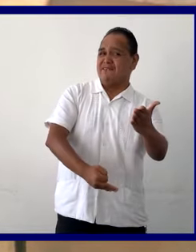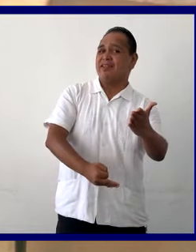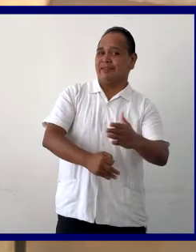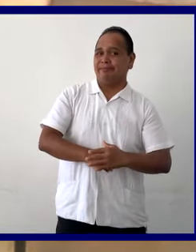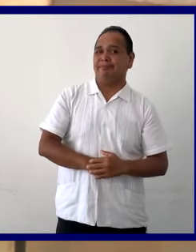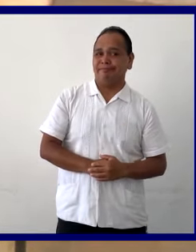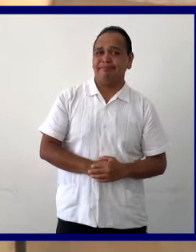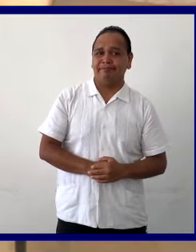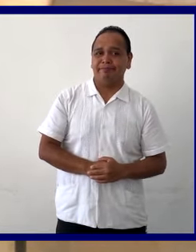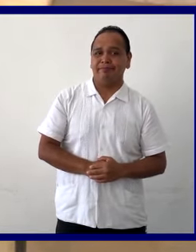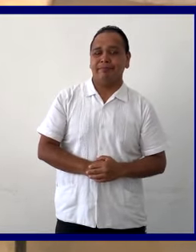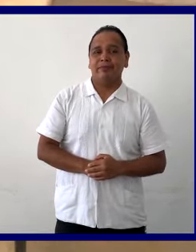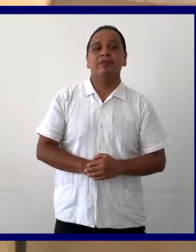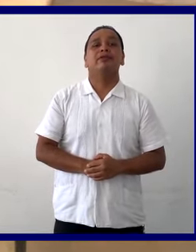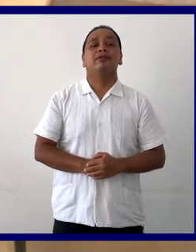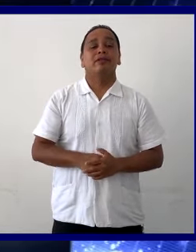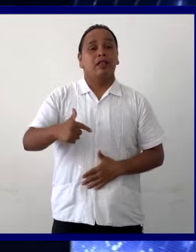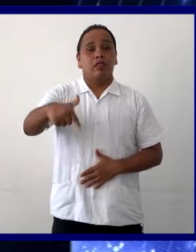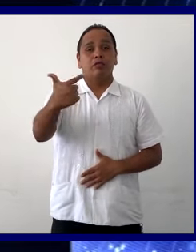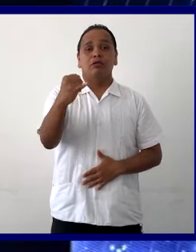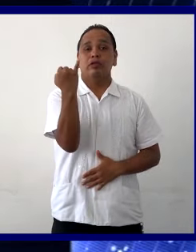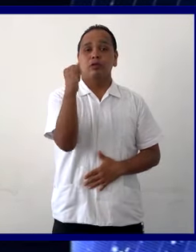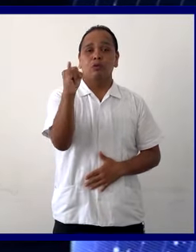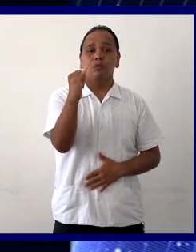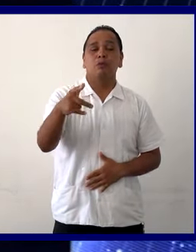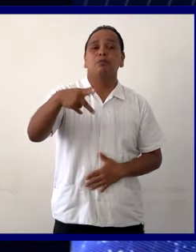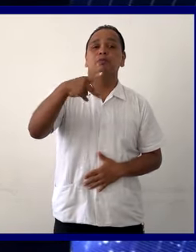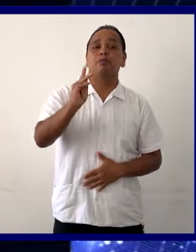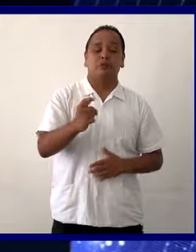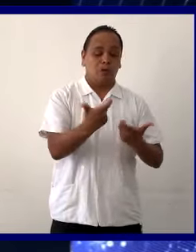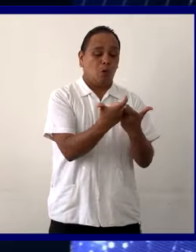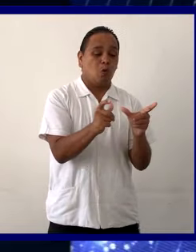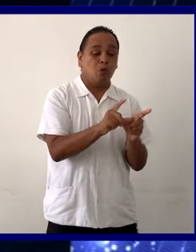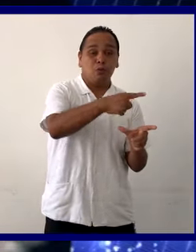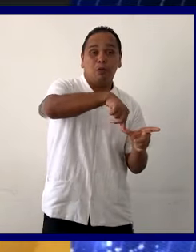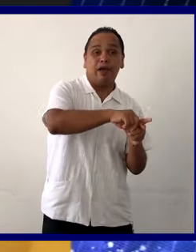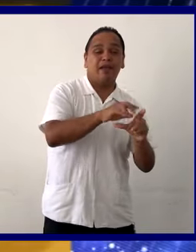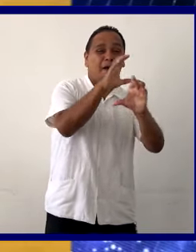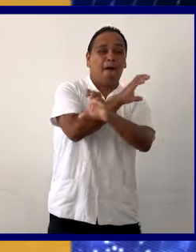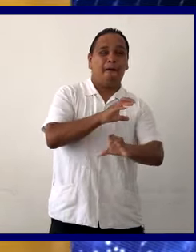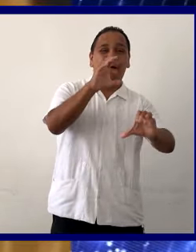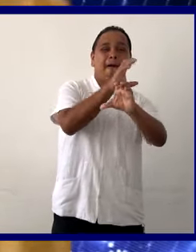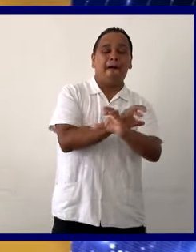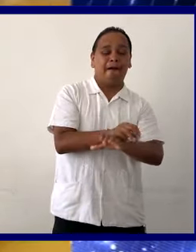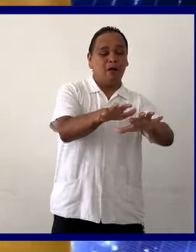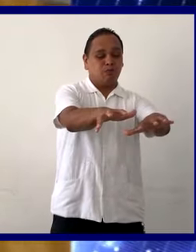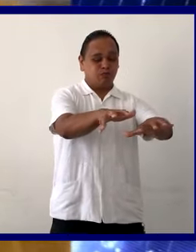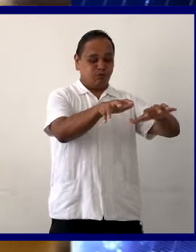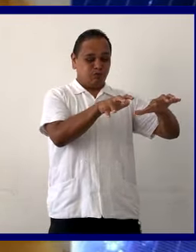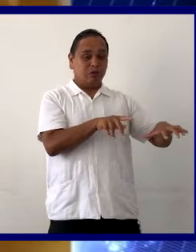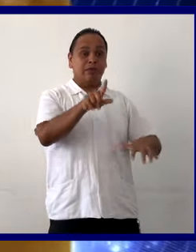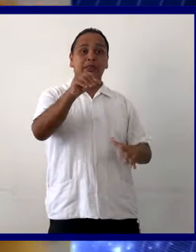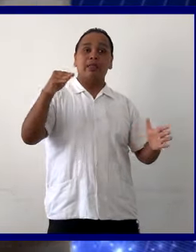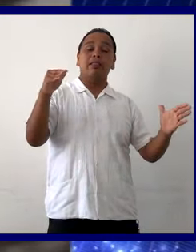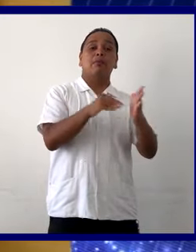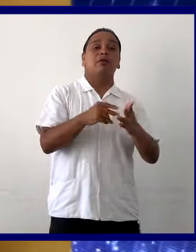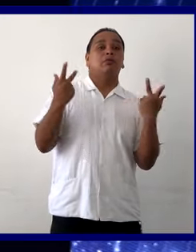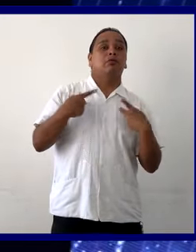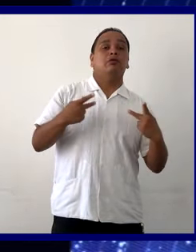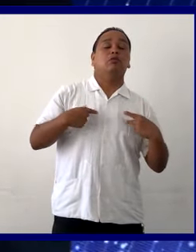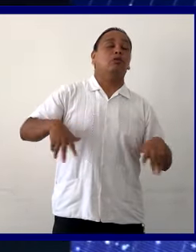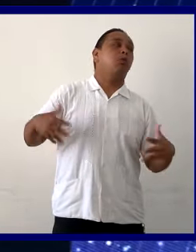El pasado 12 de julio se cumplieron 33 años del concierto de Queen en el Wembley Stadium. El evento reunió a más de 70.000 personas. El